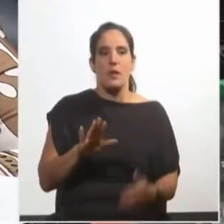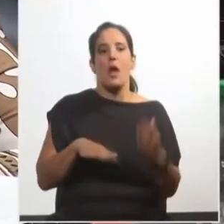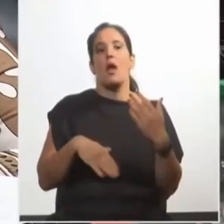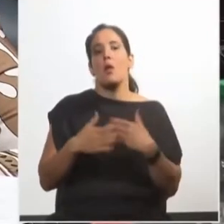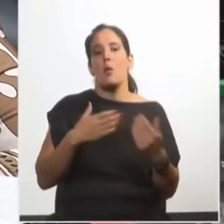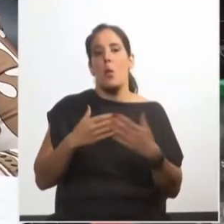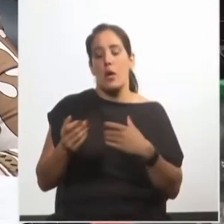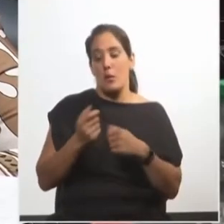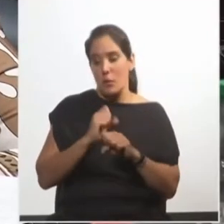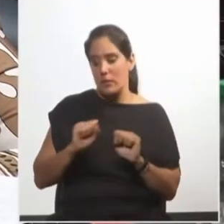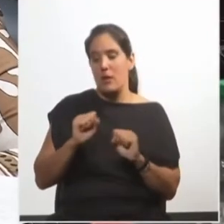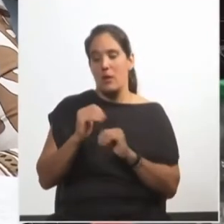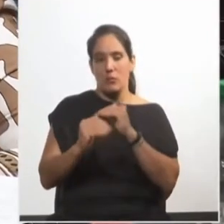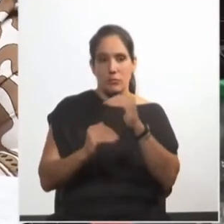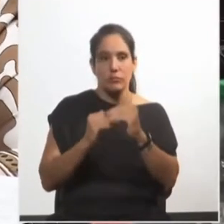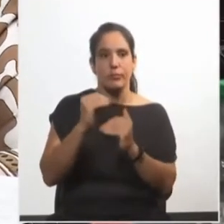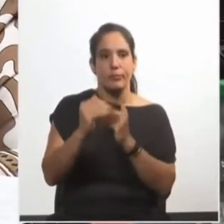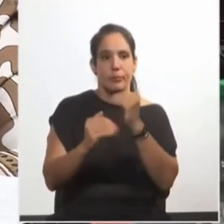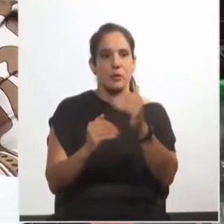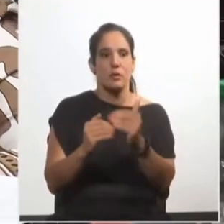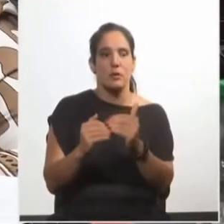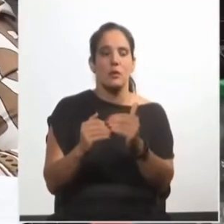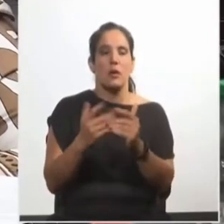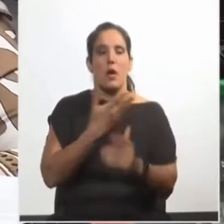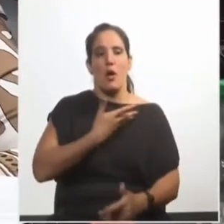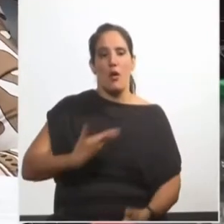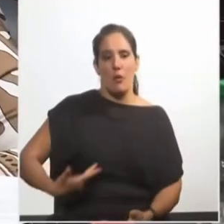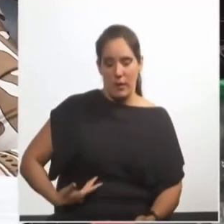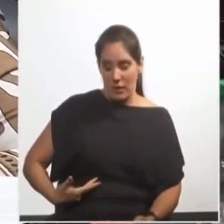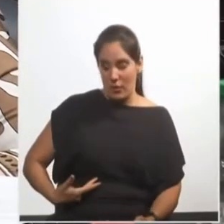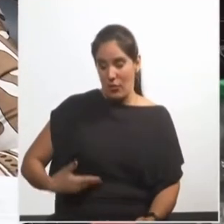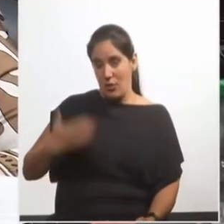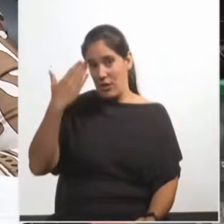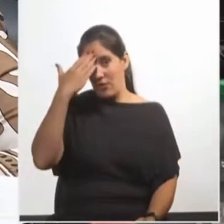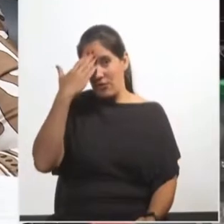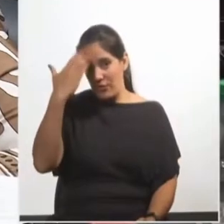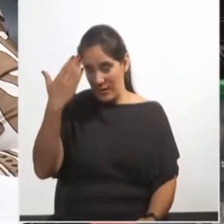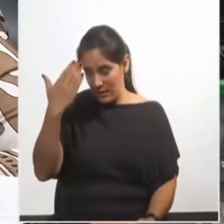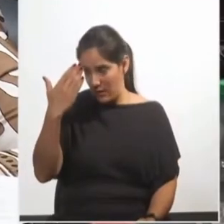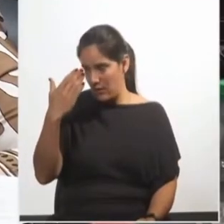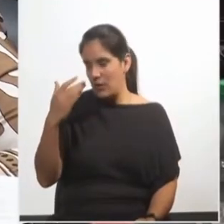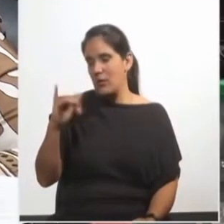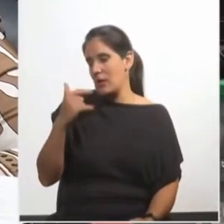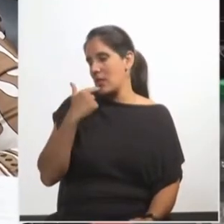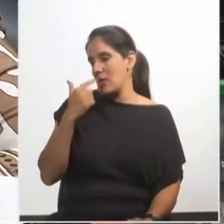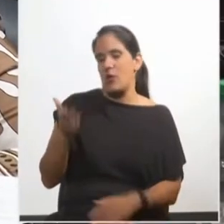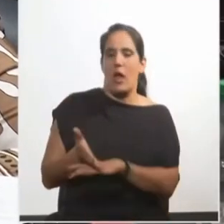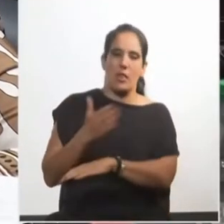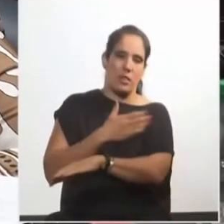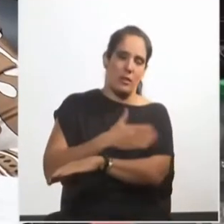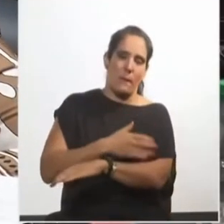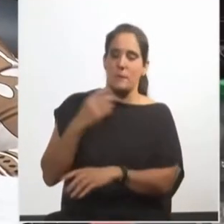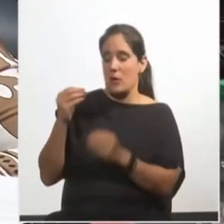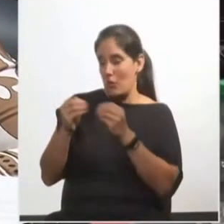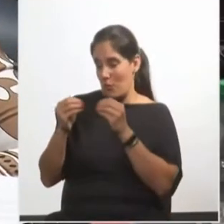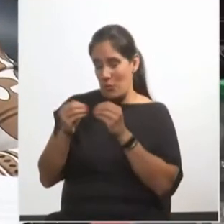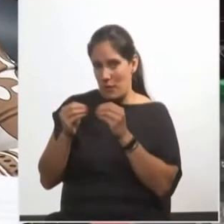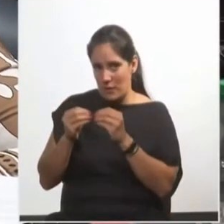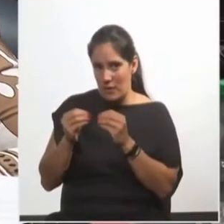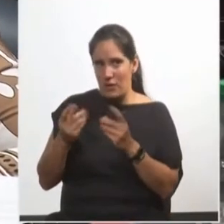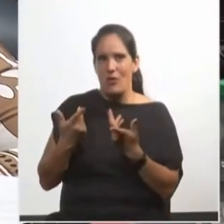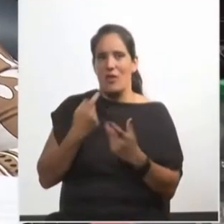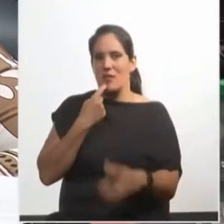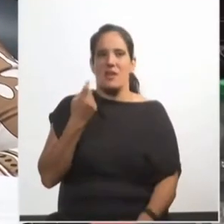avances que se registraron durante los gobiernos del FA, porque ya han sido muy claros nuestros compañeros en que es